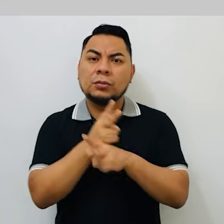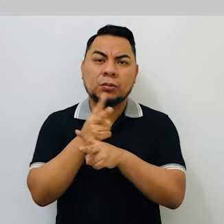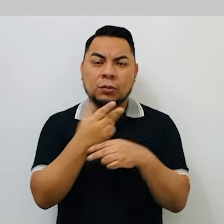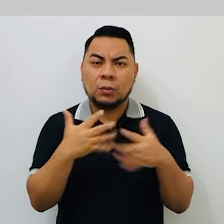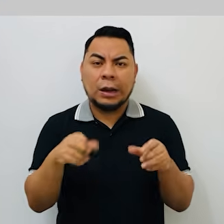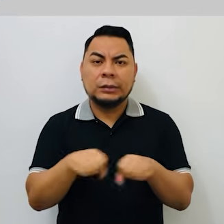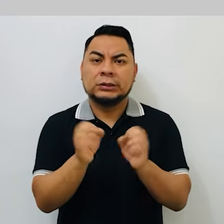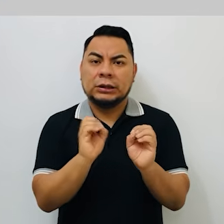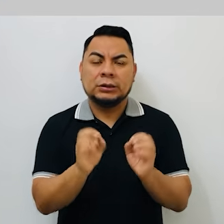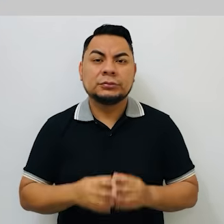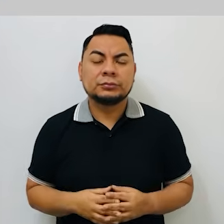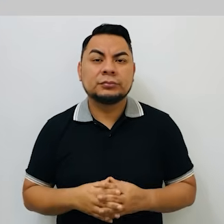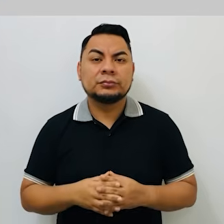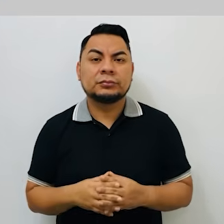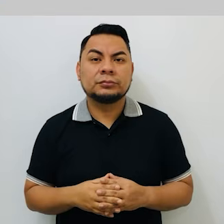la prevención del delito.